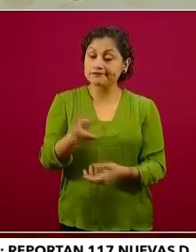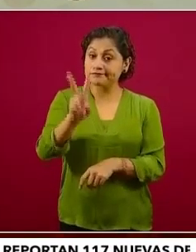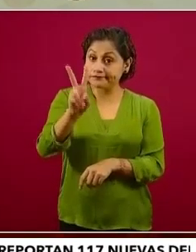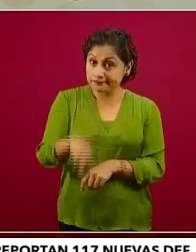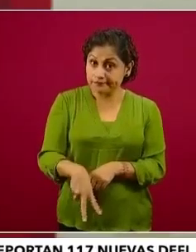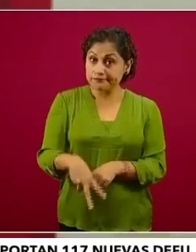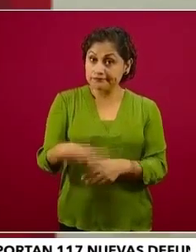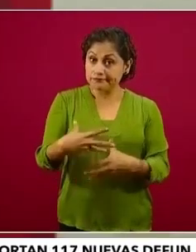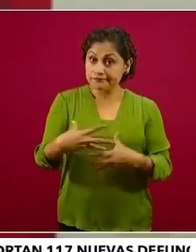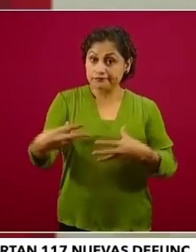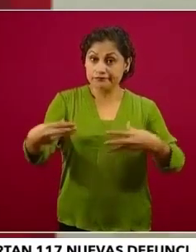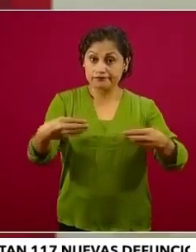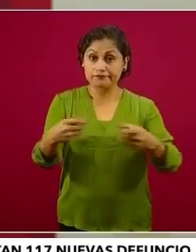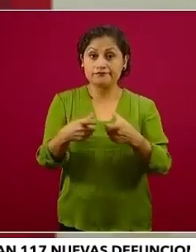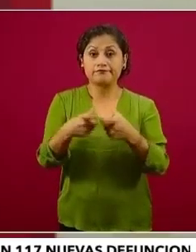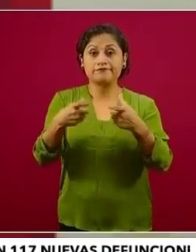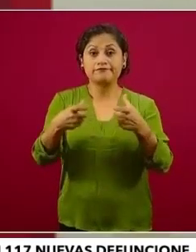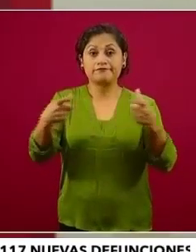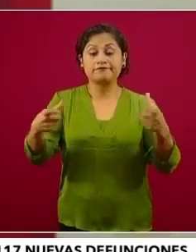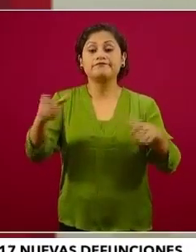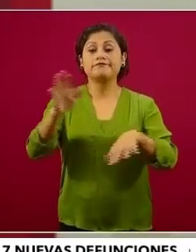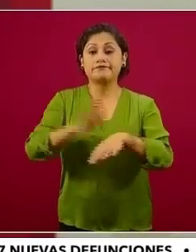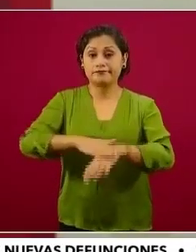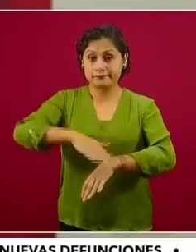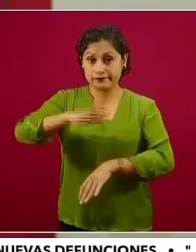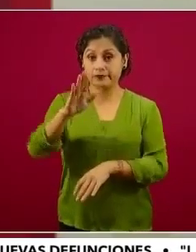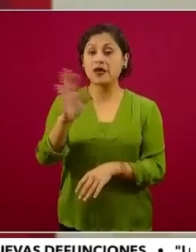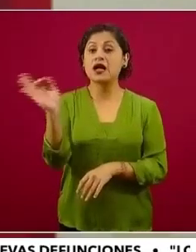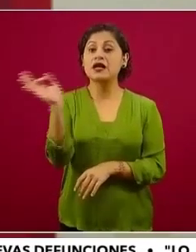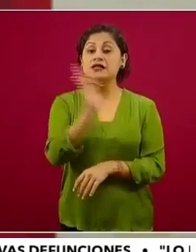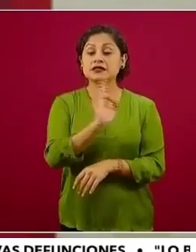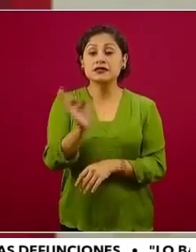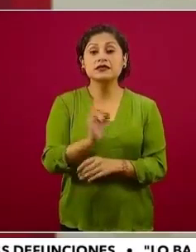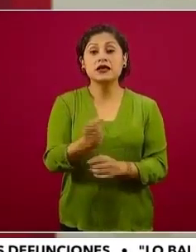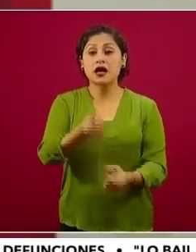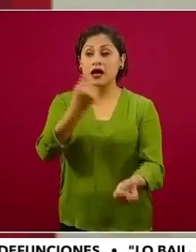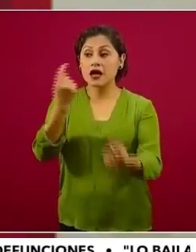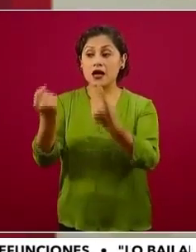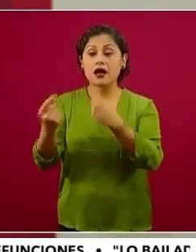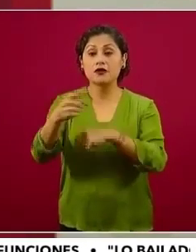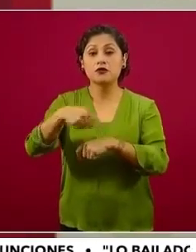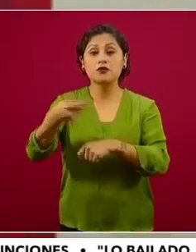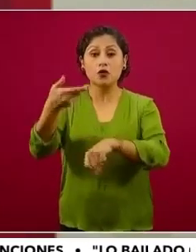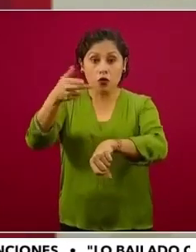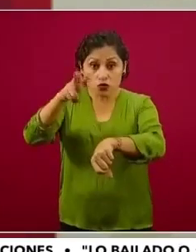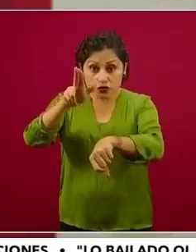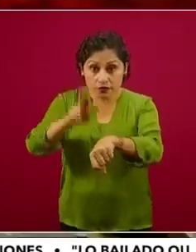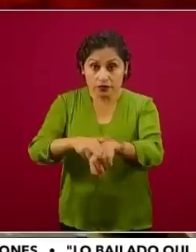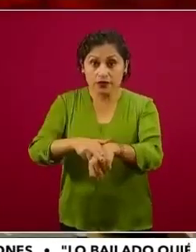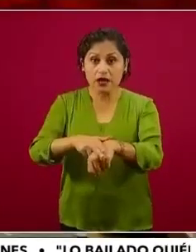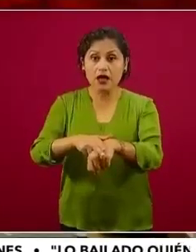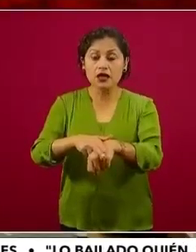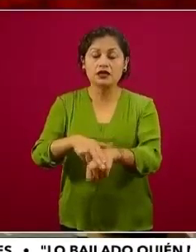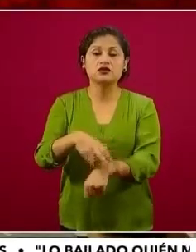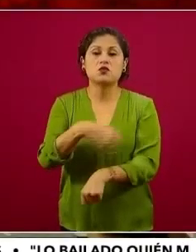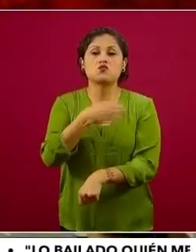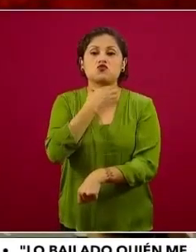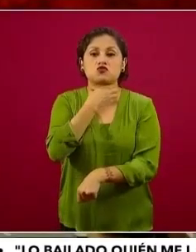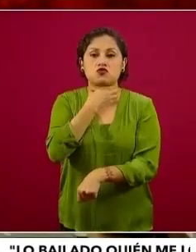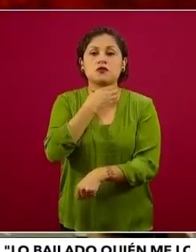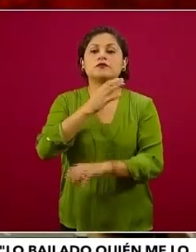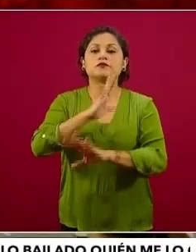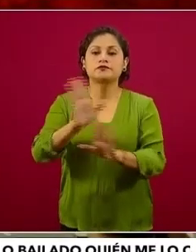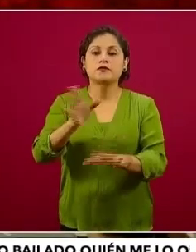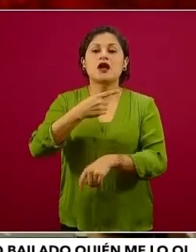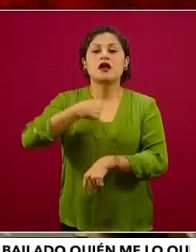casos. En algunas situaciones puede ser que se vea rebasada la capacidad de un hospital en concreto y hemos instaurado los